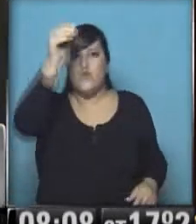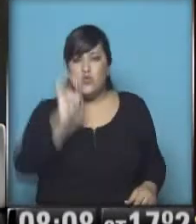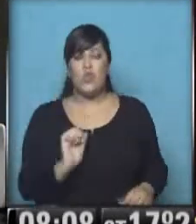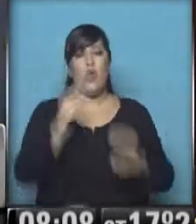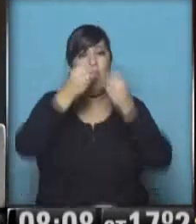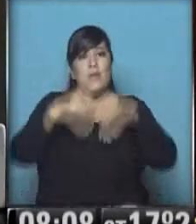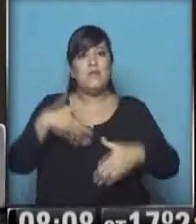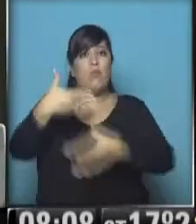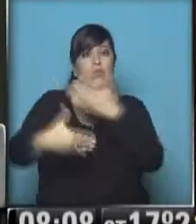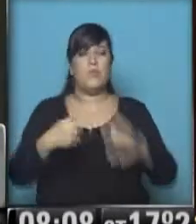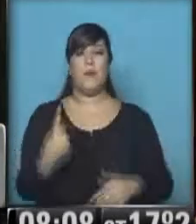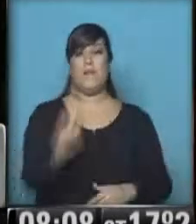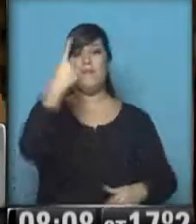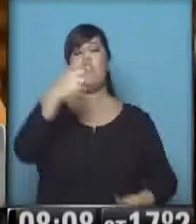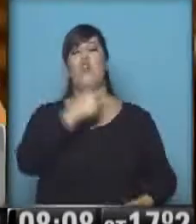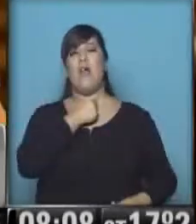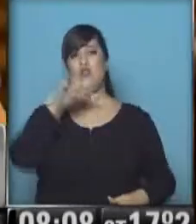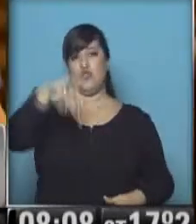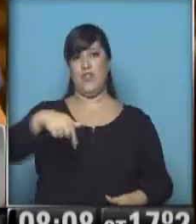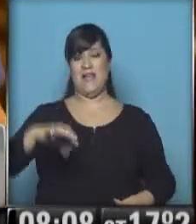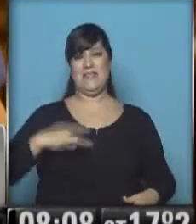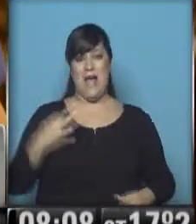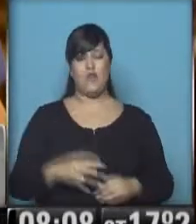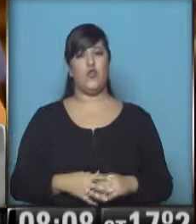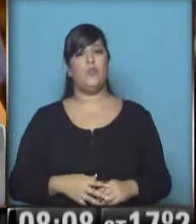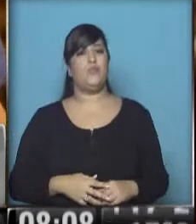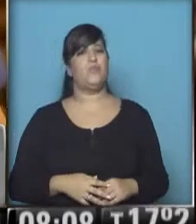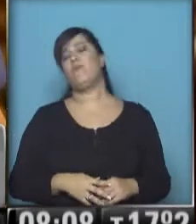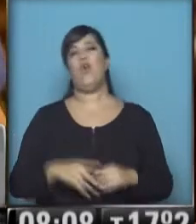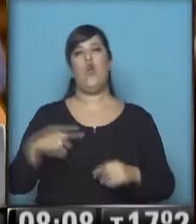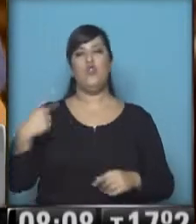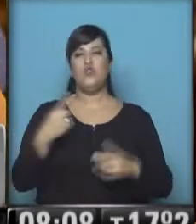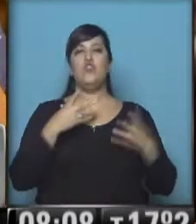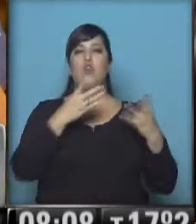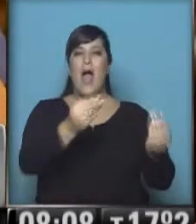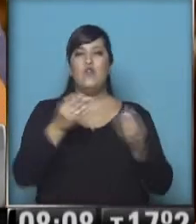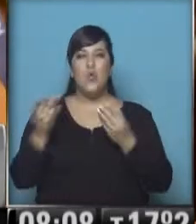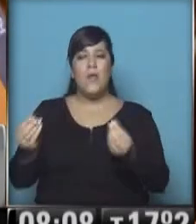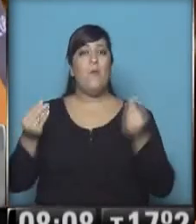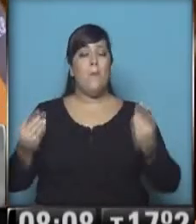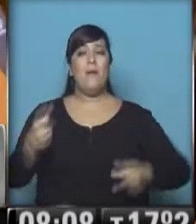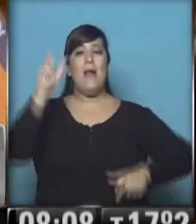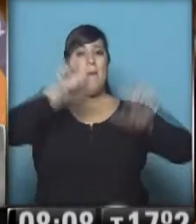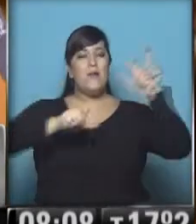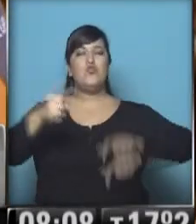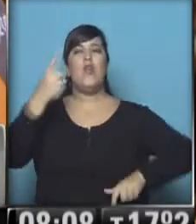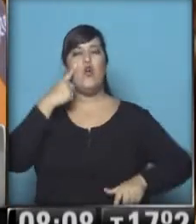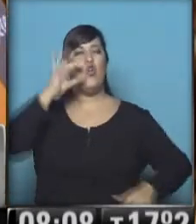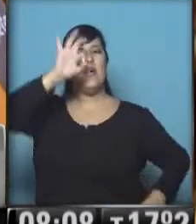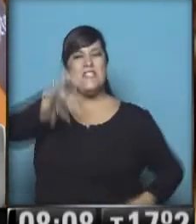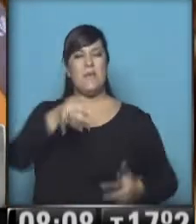el 1º de agosto de este año sobre todo es bueno que nosotros ayudemos a que la gente conozca sus derechos